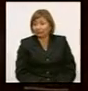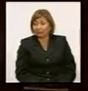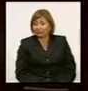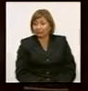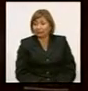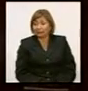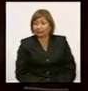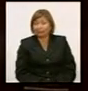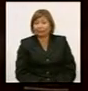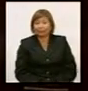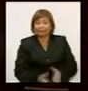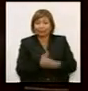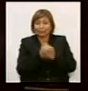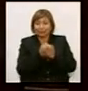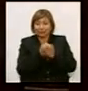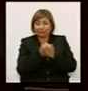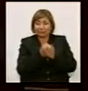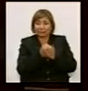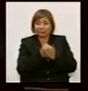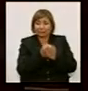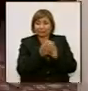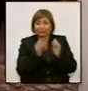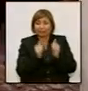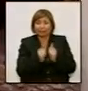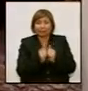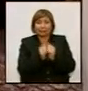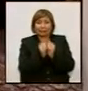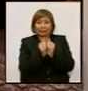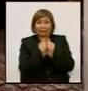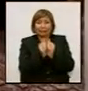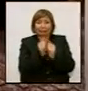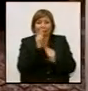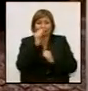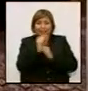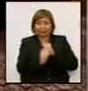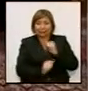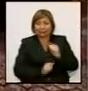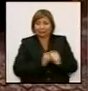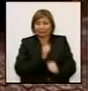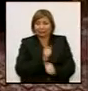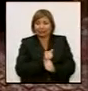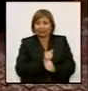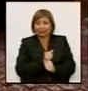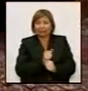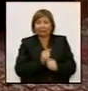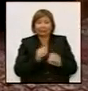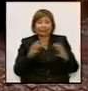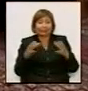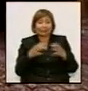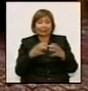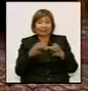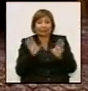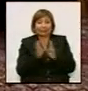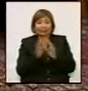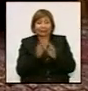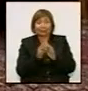el amigo que nos acompañó ese año en la Asamblea